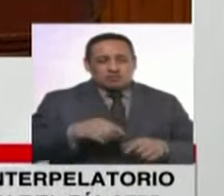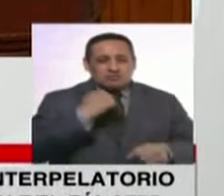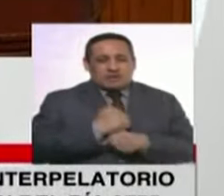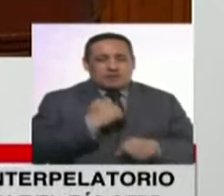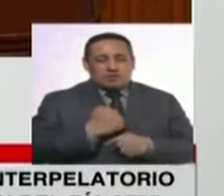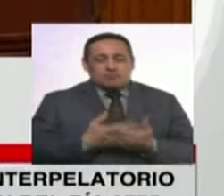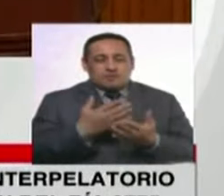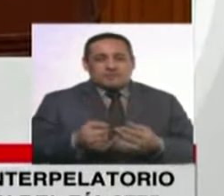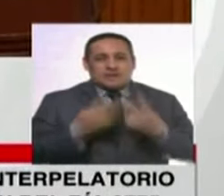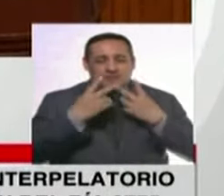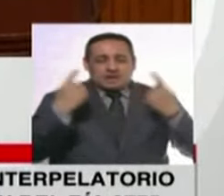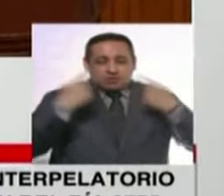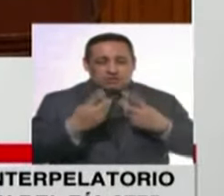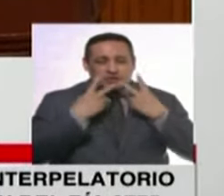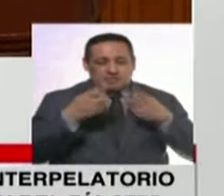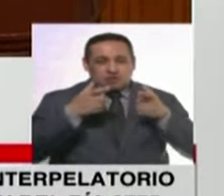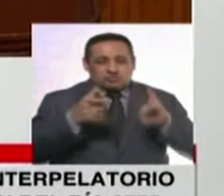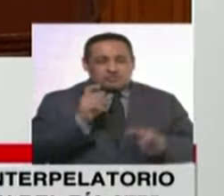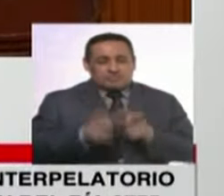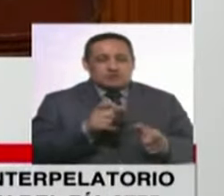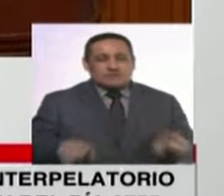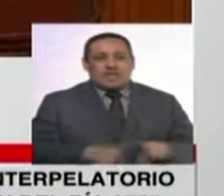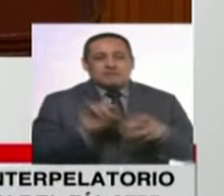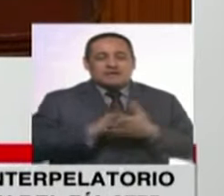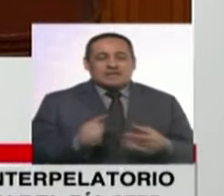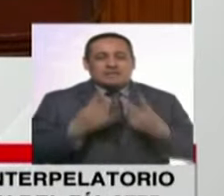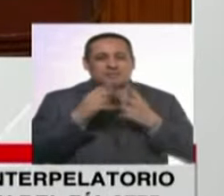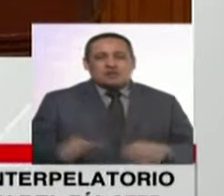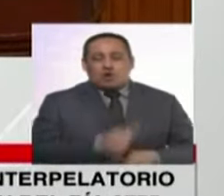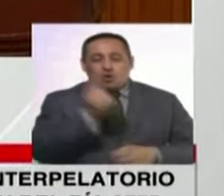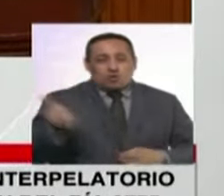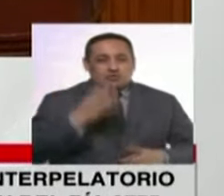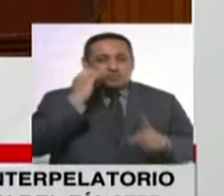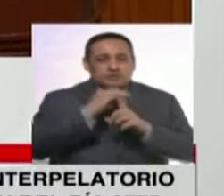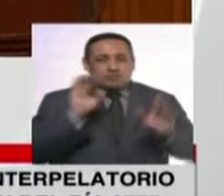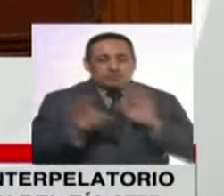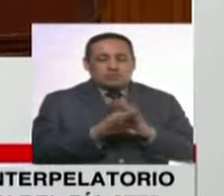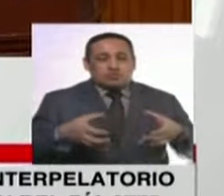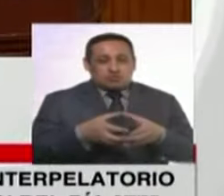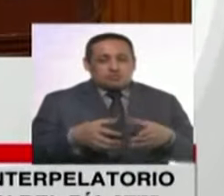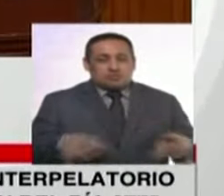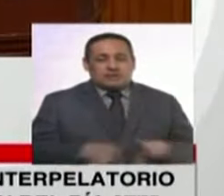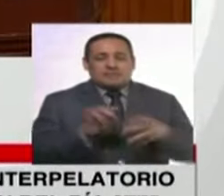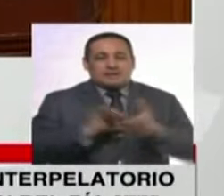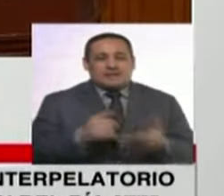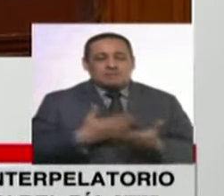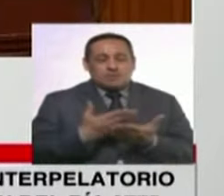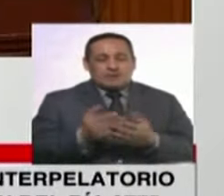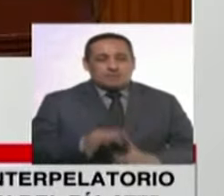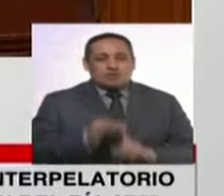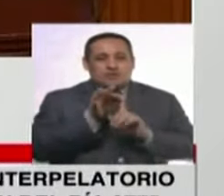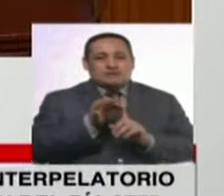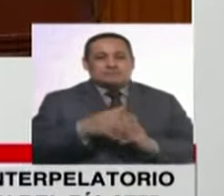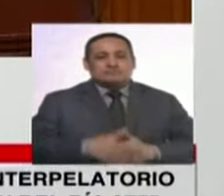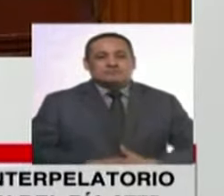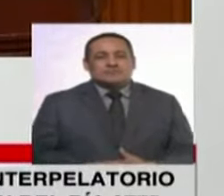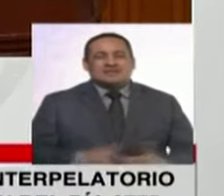concerniente a la lucha contra la Seguridad Ciudadana así como de otros objetivos institucionales que se debían priorizar